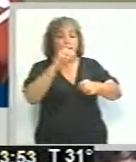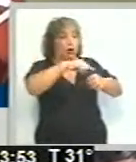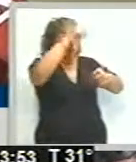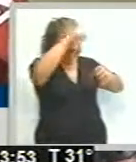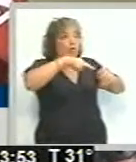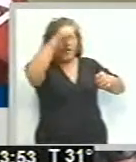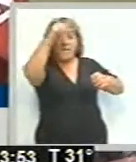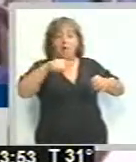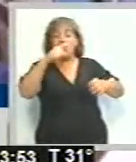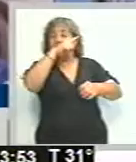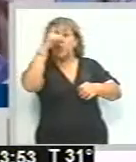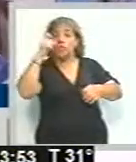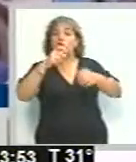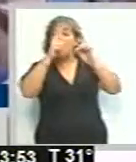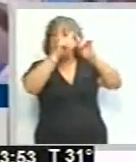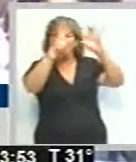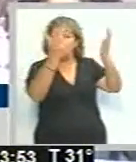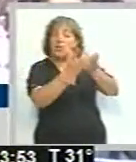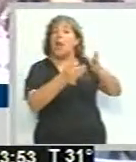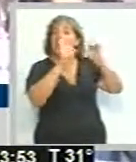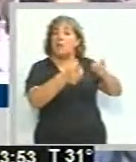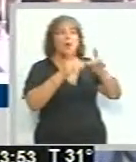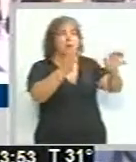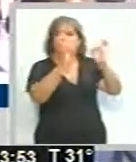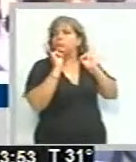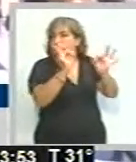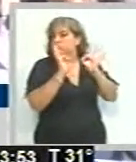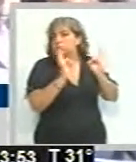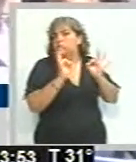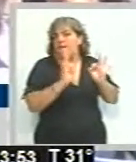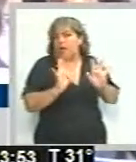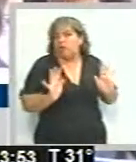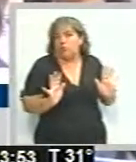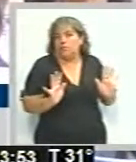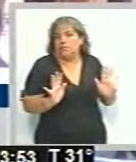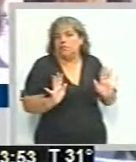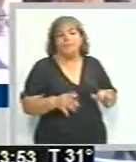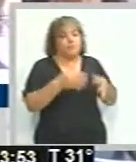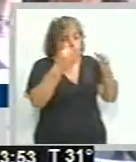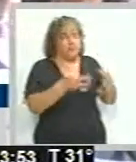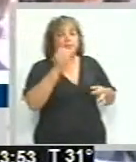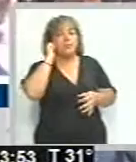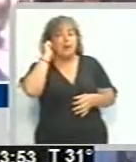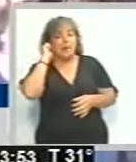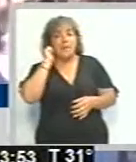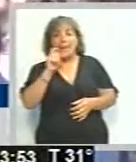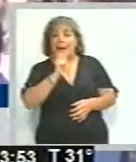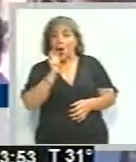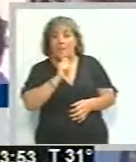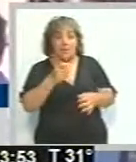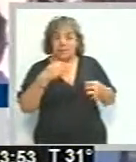gráficas nacionales y mundiales está en un adecuado para la edad. ¿Estamos hasta